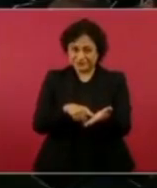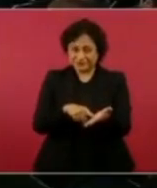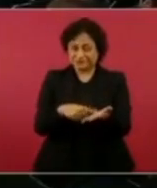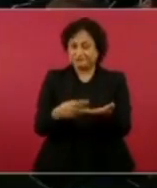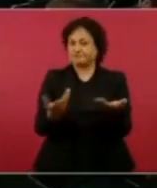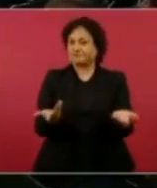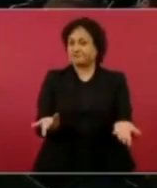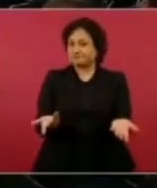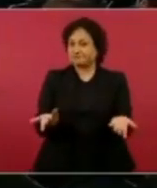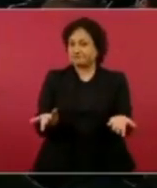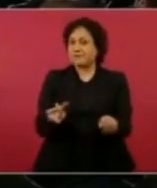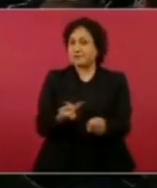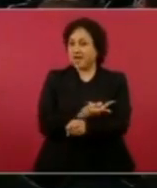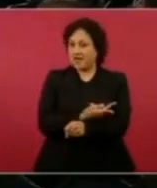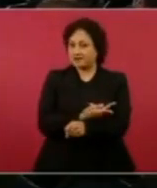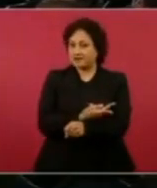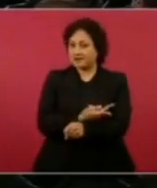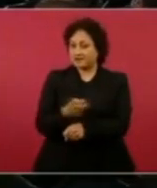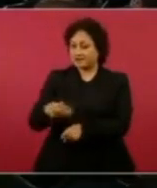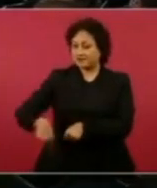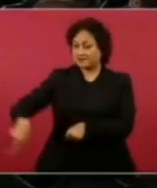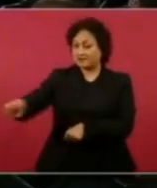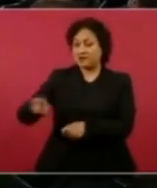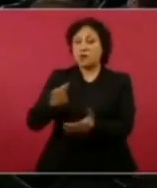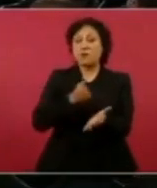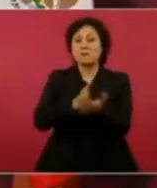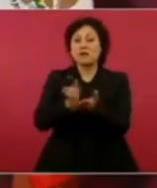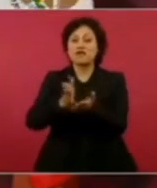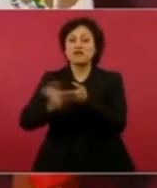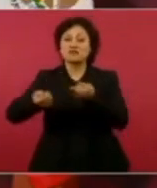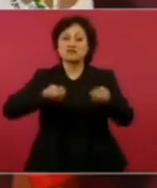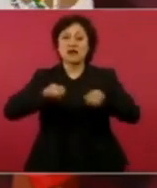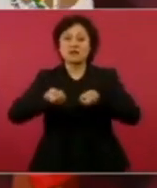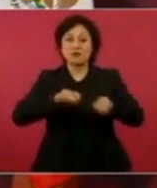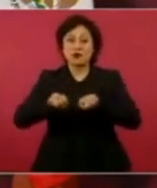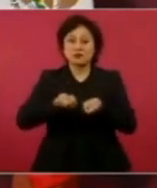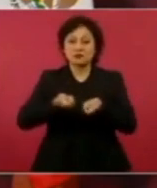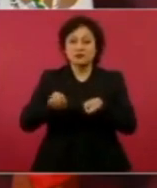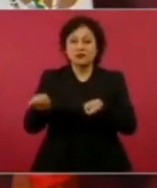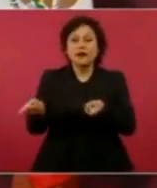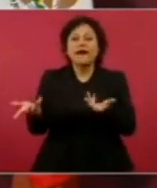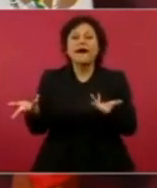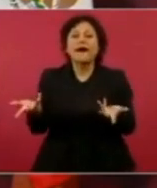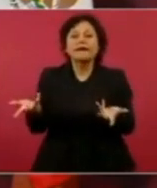Lo que harían los medios de manipulación, eso sería,